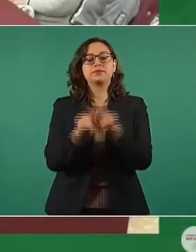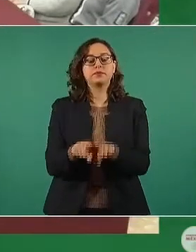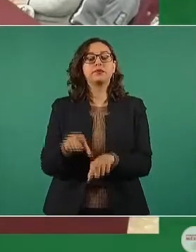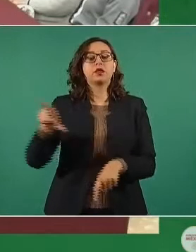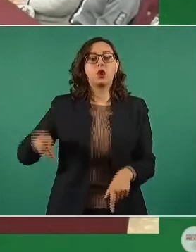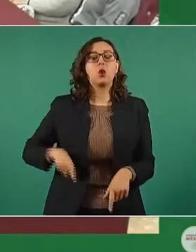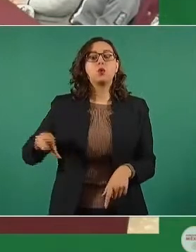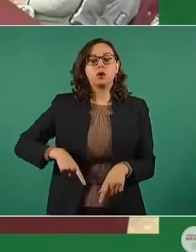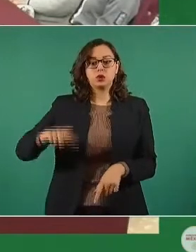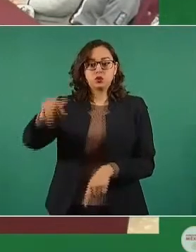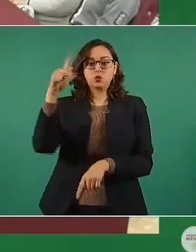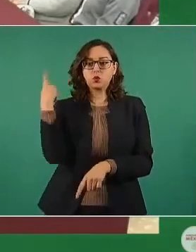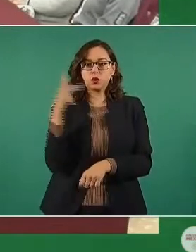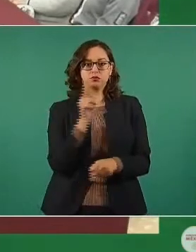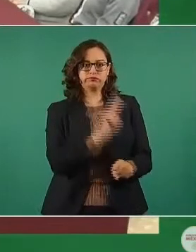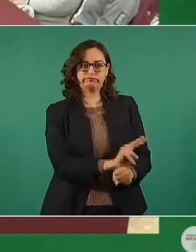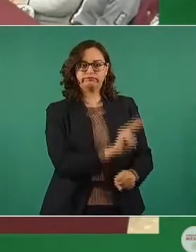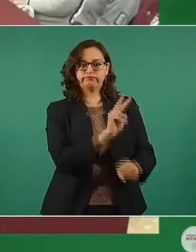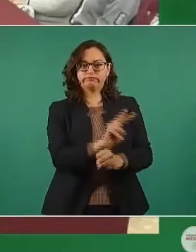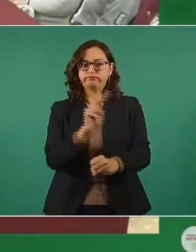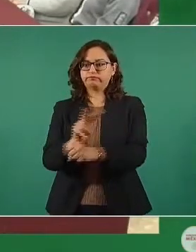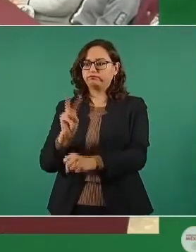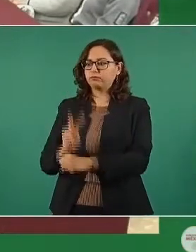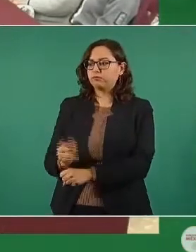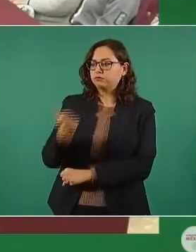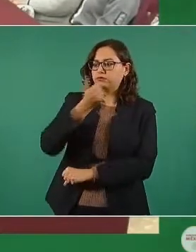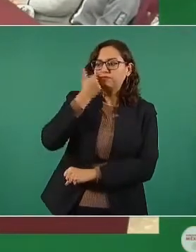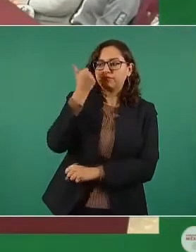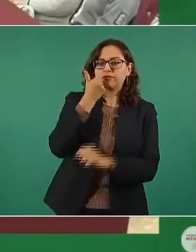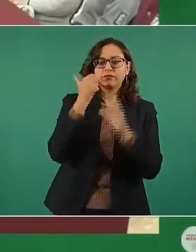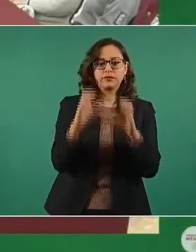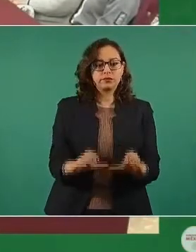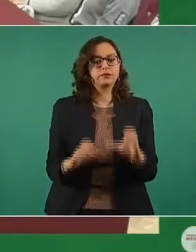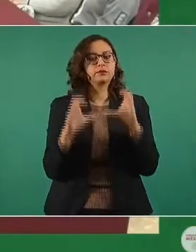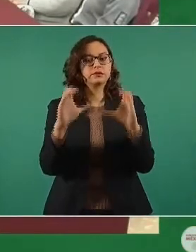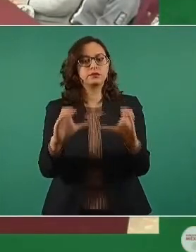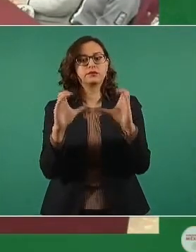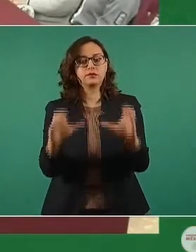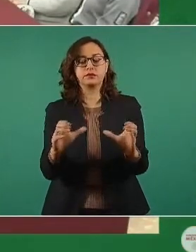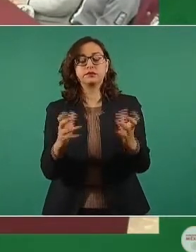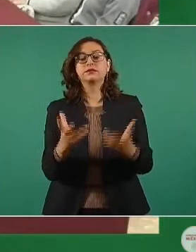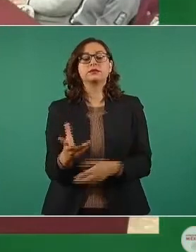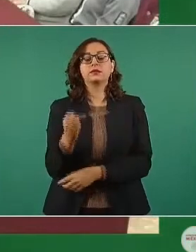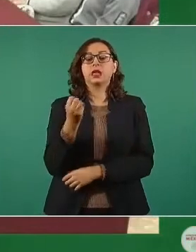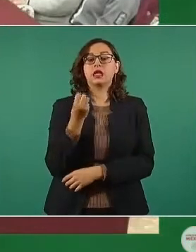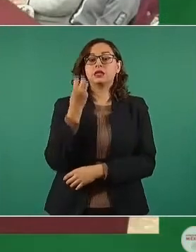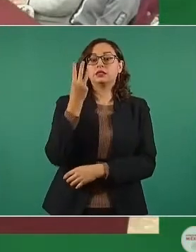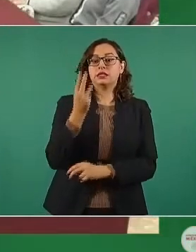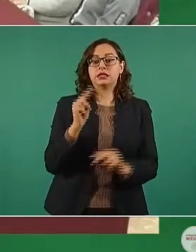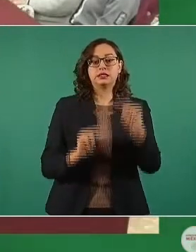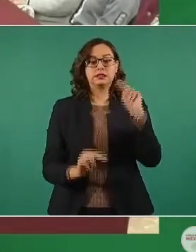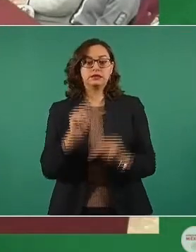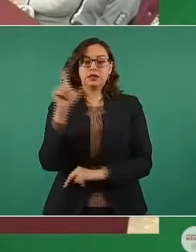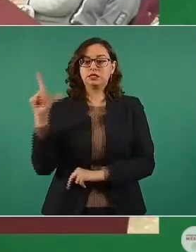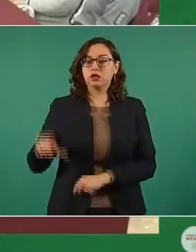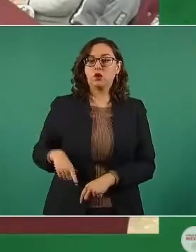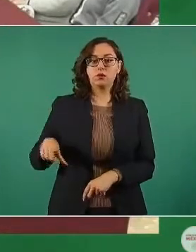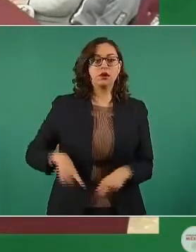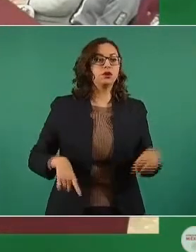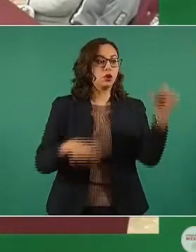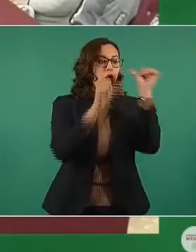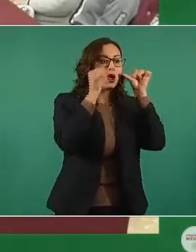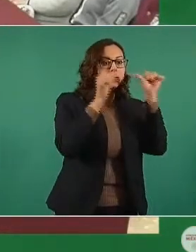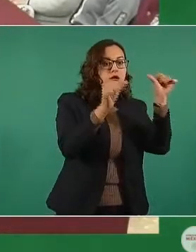la seguridad de los alumnos. Hay un despliegue generalizado de los tres órdenes de gobierno aquí en el estado.